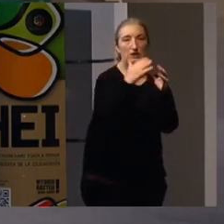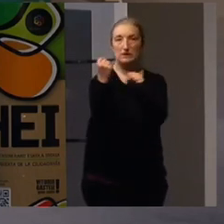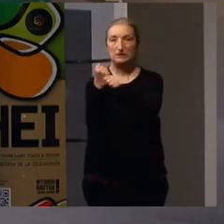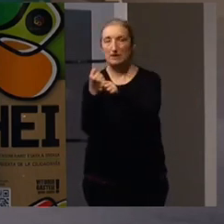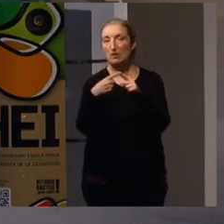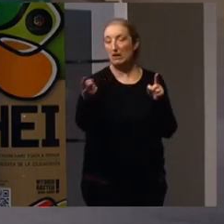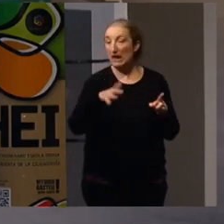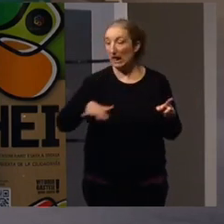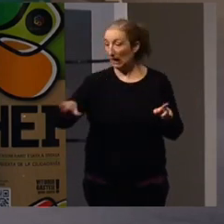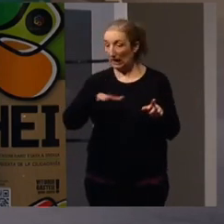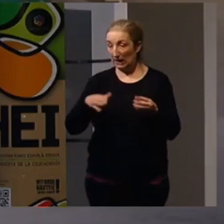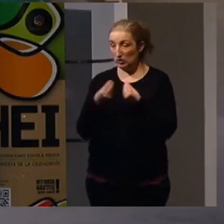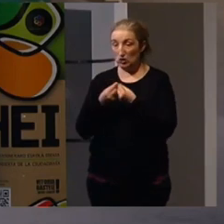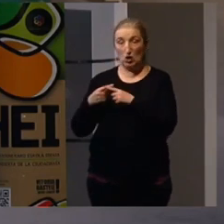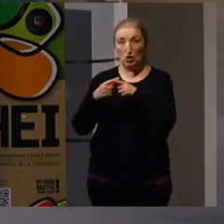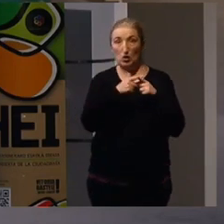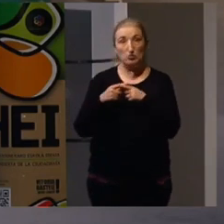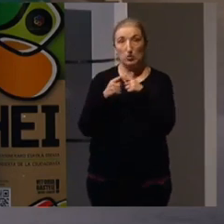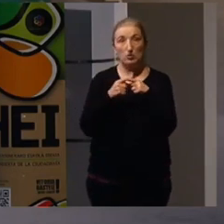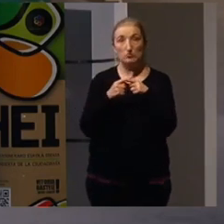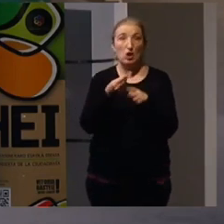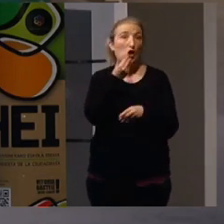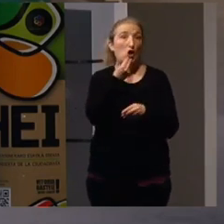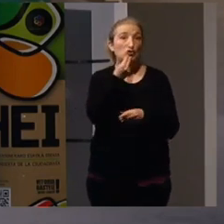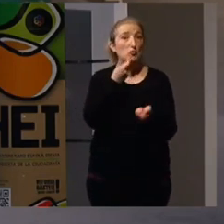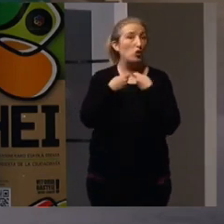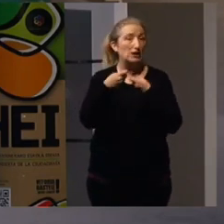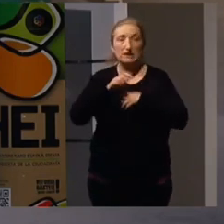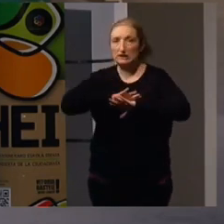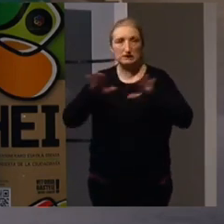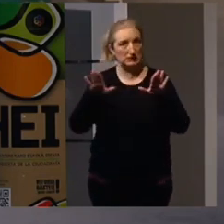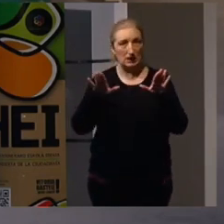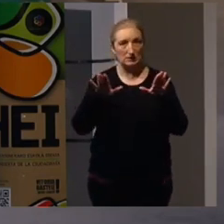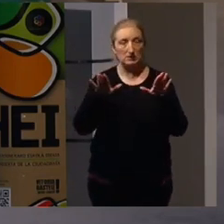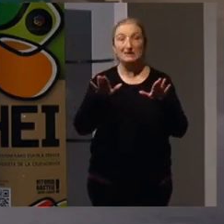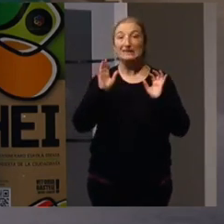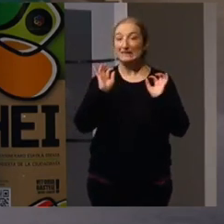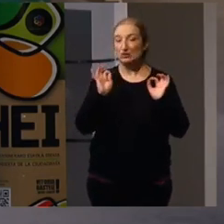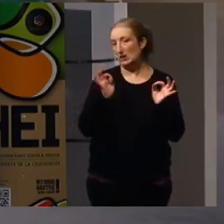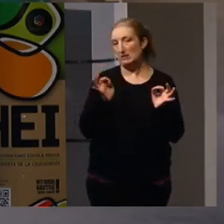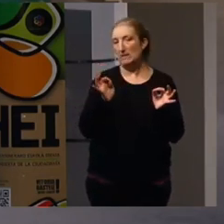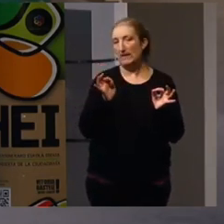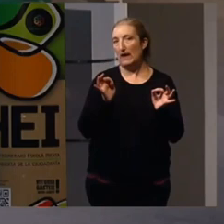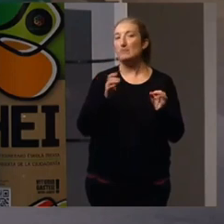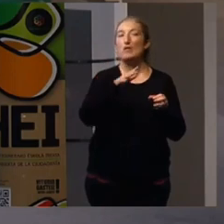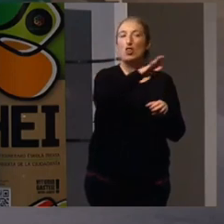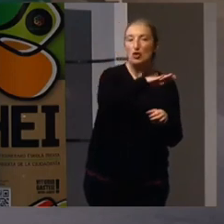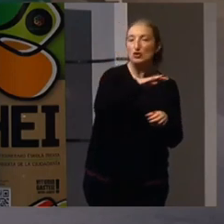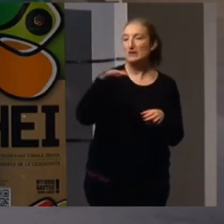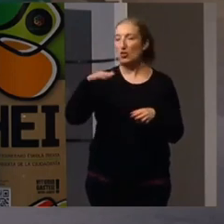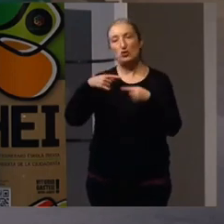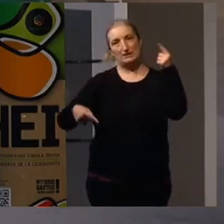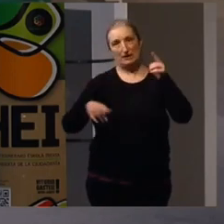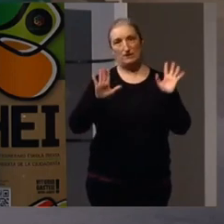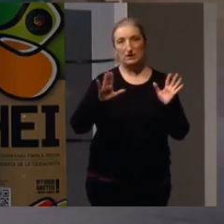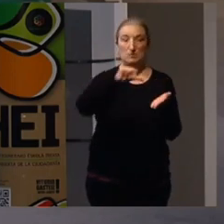espacio. Y el resto del espacio común está dirigido a espacios de consumo, ¿vale? En esto es verdad que hay muchas diferencias entre unos sitios u otros, pero